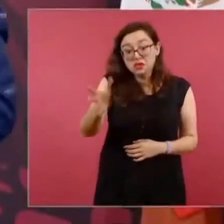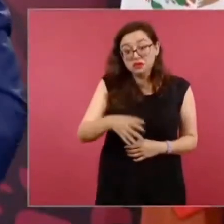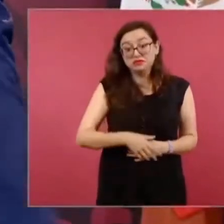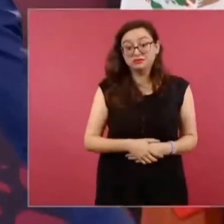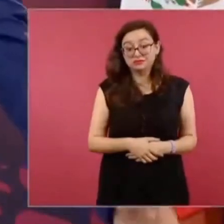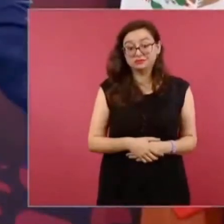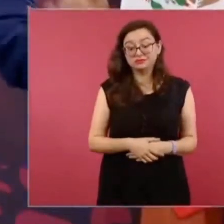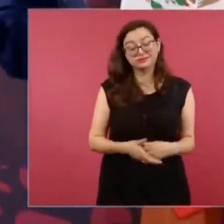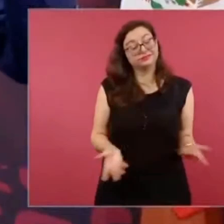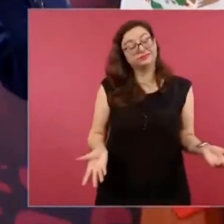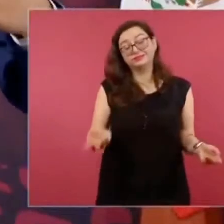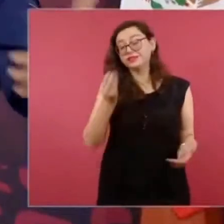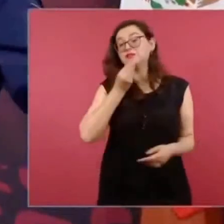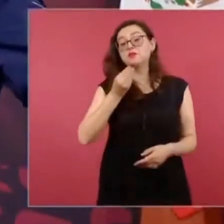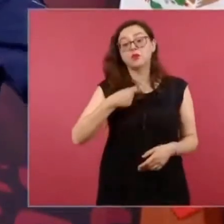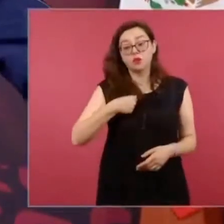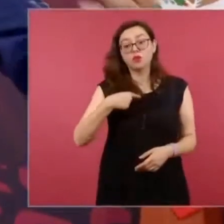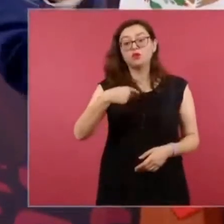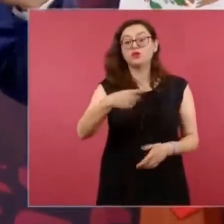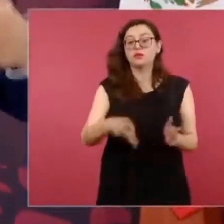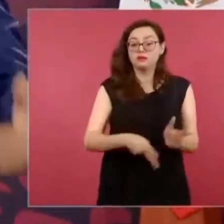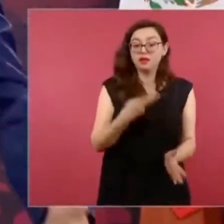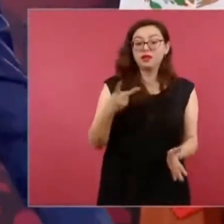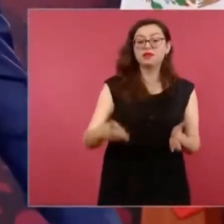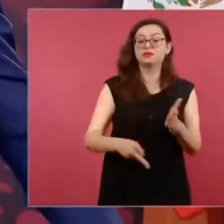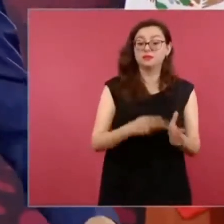Era cuando les